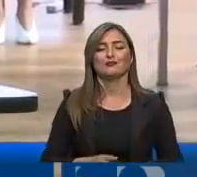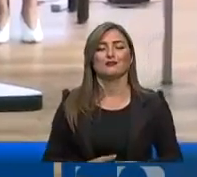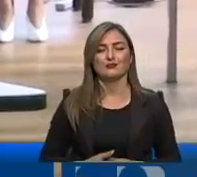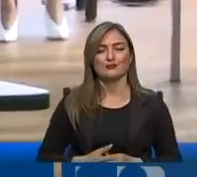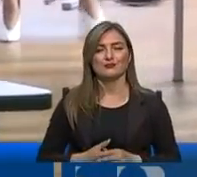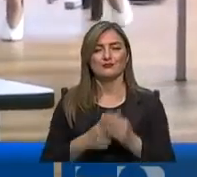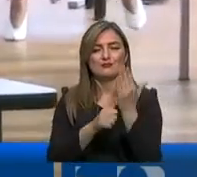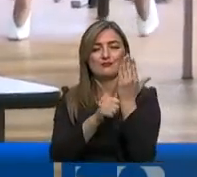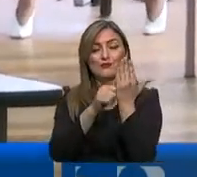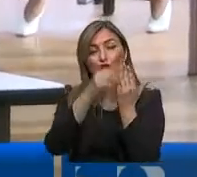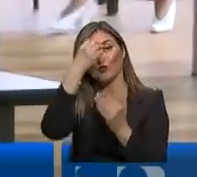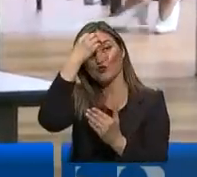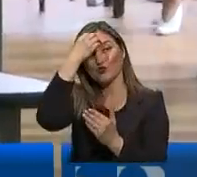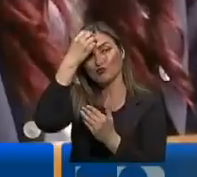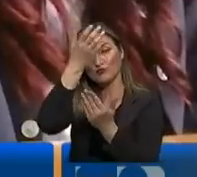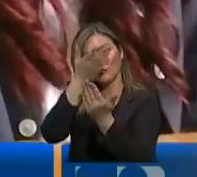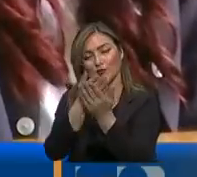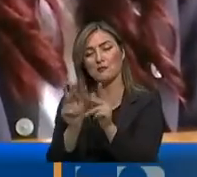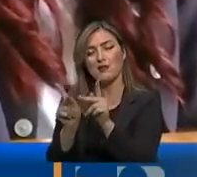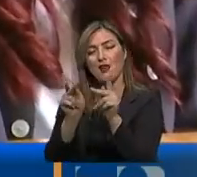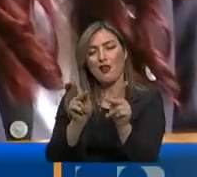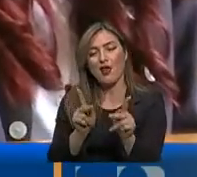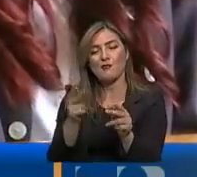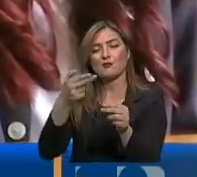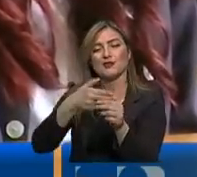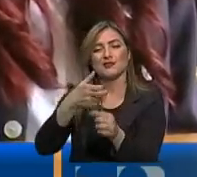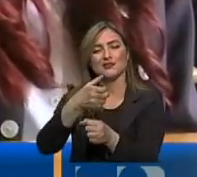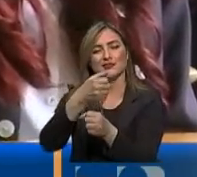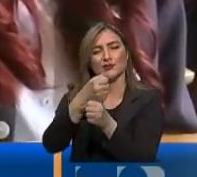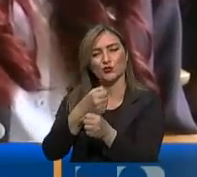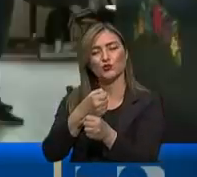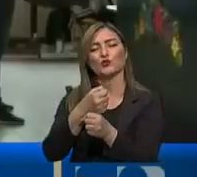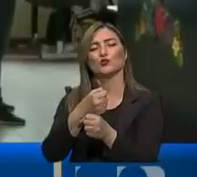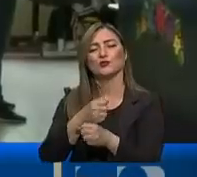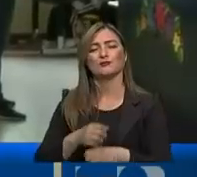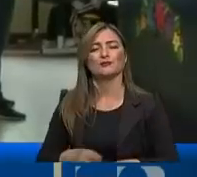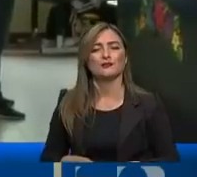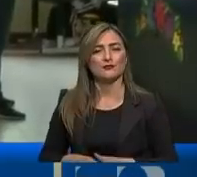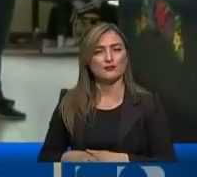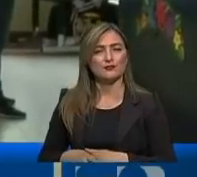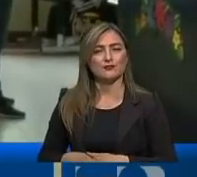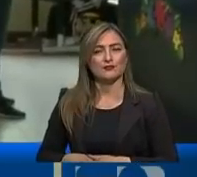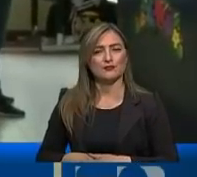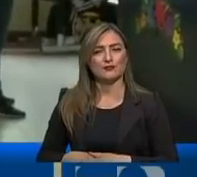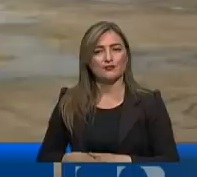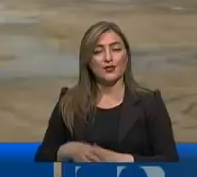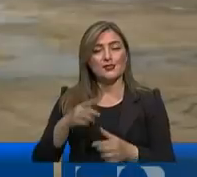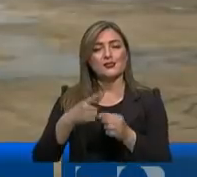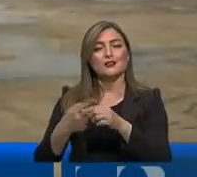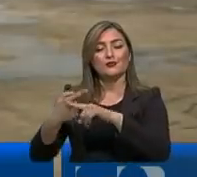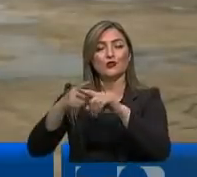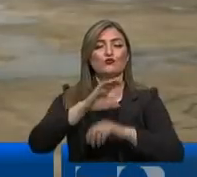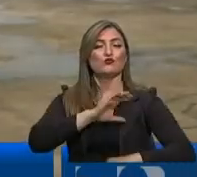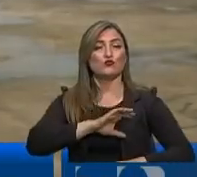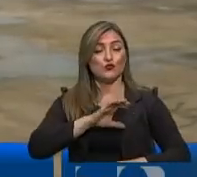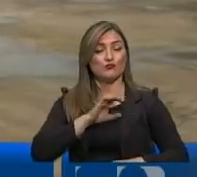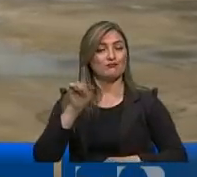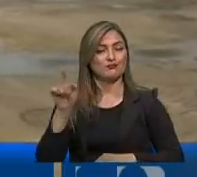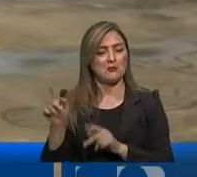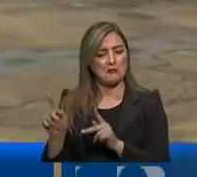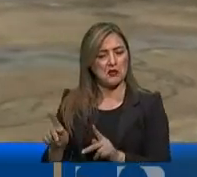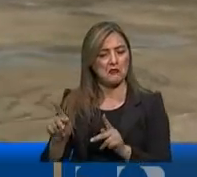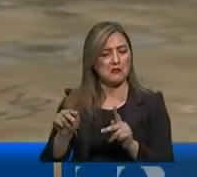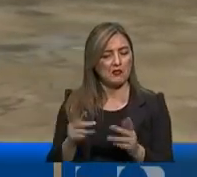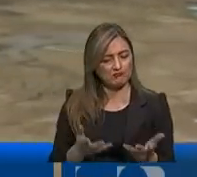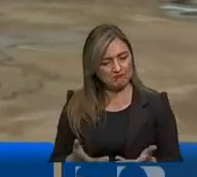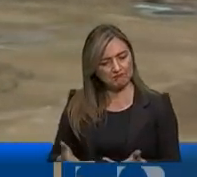El Ministerio de Educación presentó el plan de retorno seguro a las clases presenciales. En Quito, los establecimientos municipales están listos